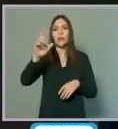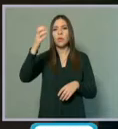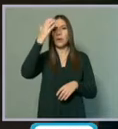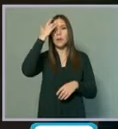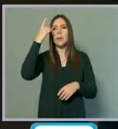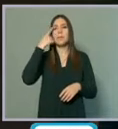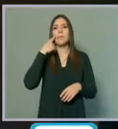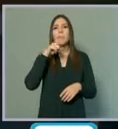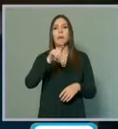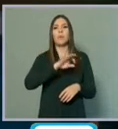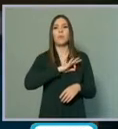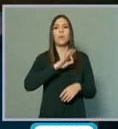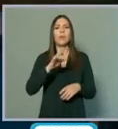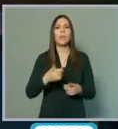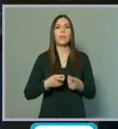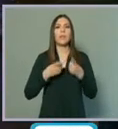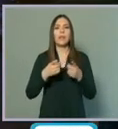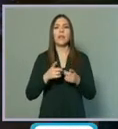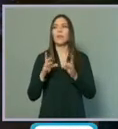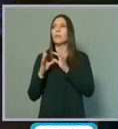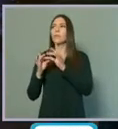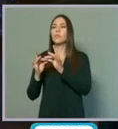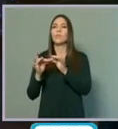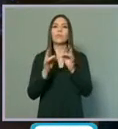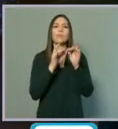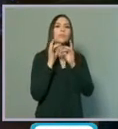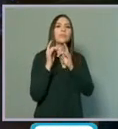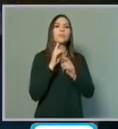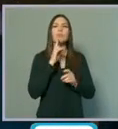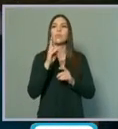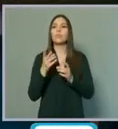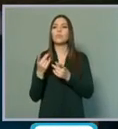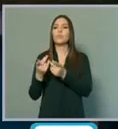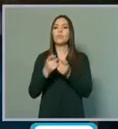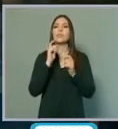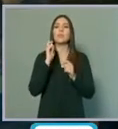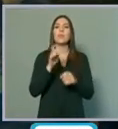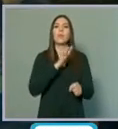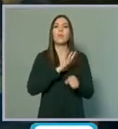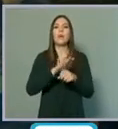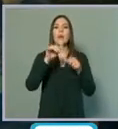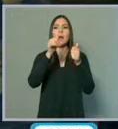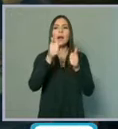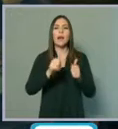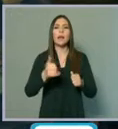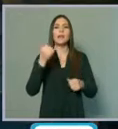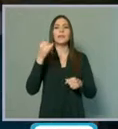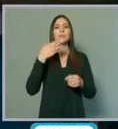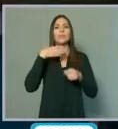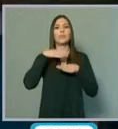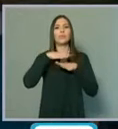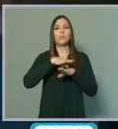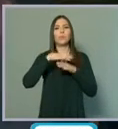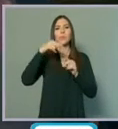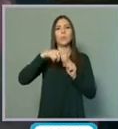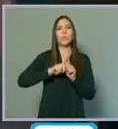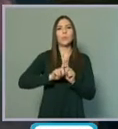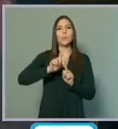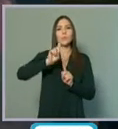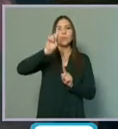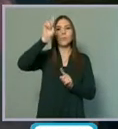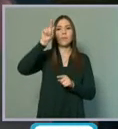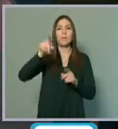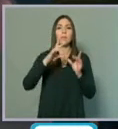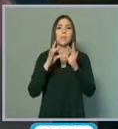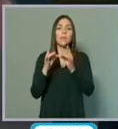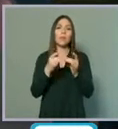una suerte de voz, portavoz, divulgador del vínculo del arte y la cosmonáutica. Él en su sitio, en su proyecto